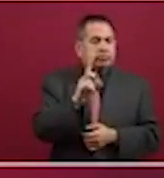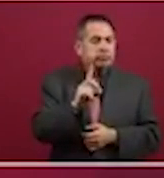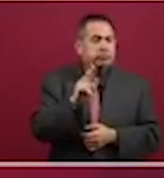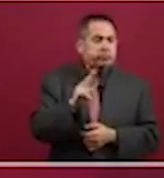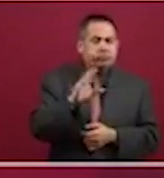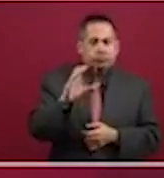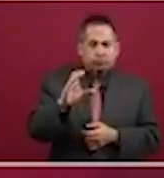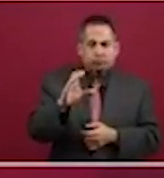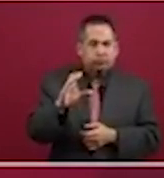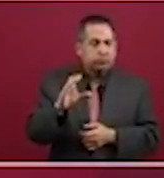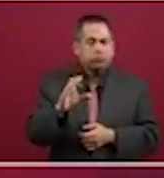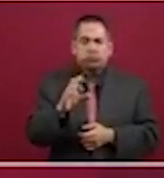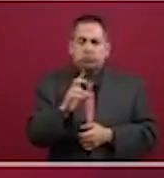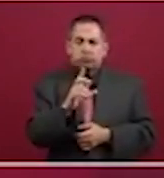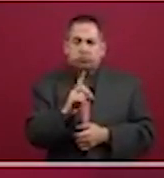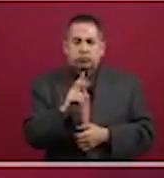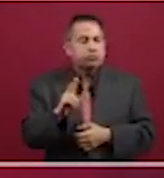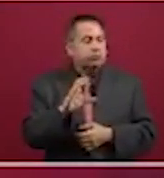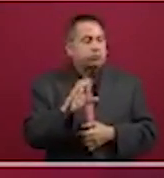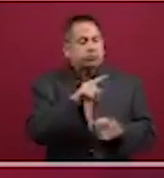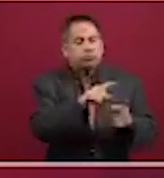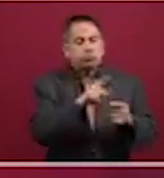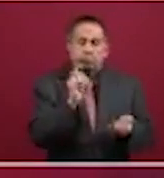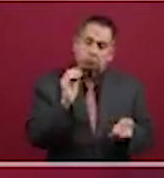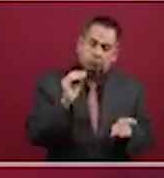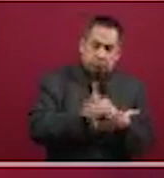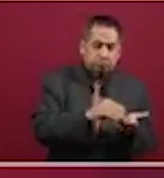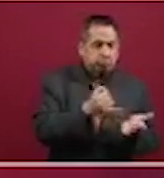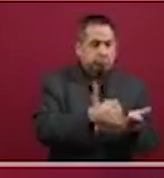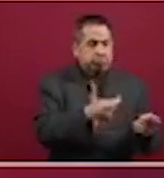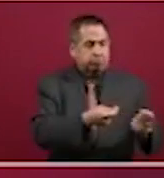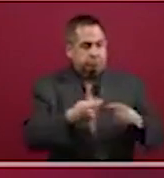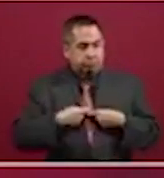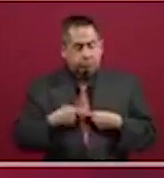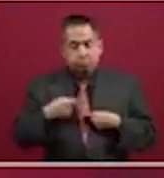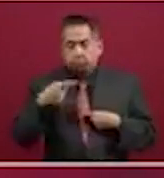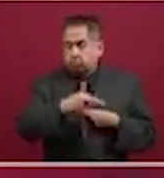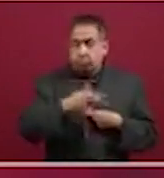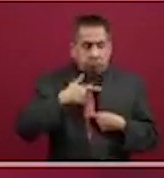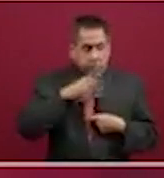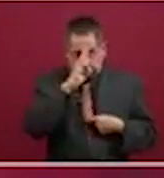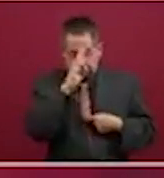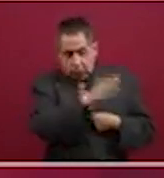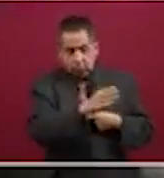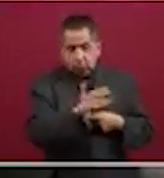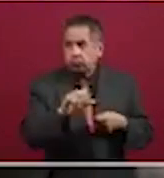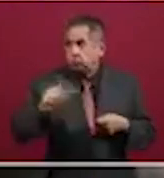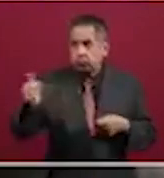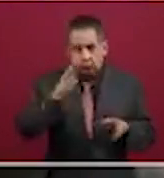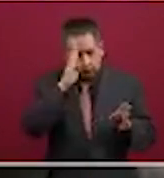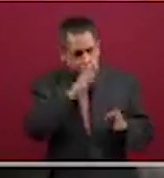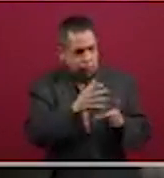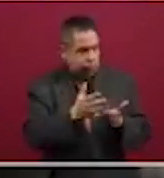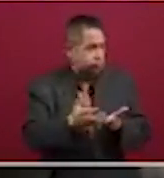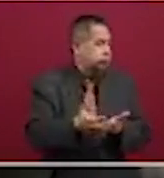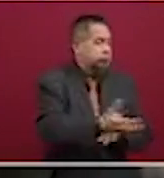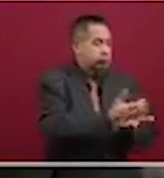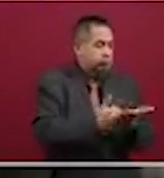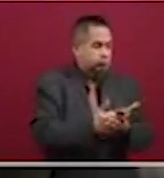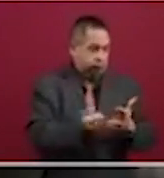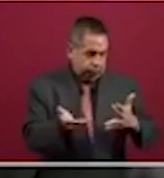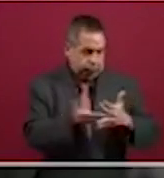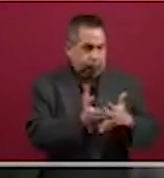utilidad compartida esencialmente lo que el gobierno hacía es le decía permites tú tienes utilidades pero son tuyas y mías de su utilidad